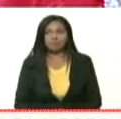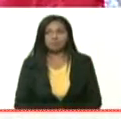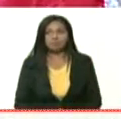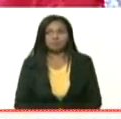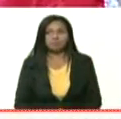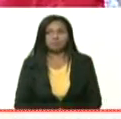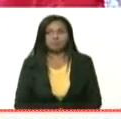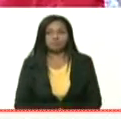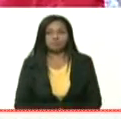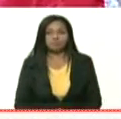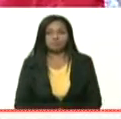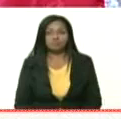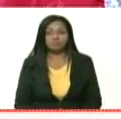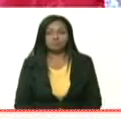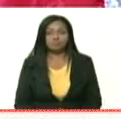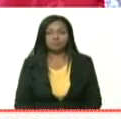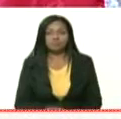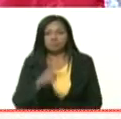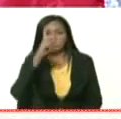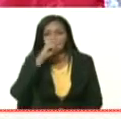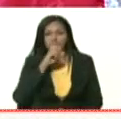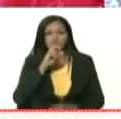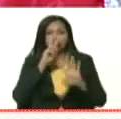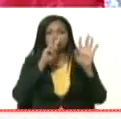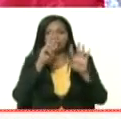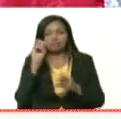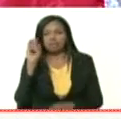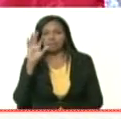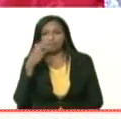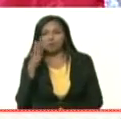Era el año 70 quizás.